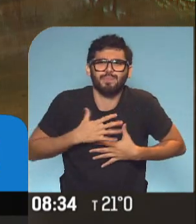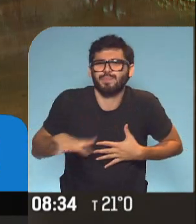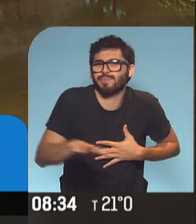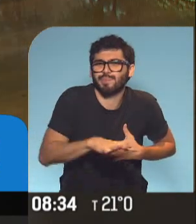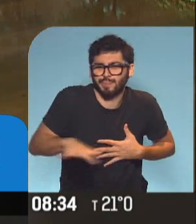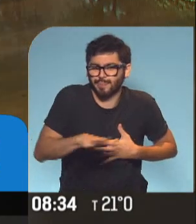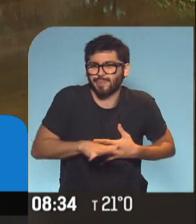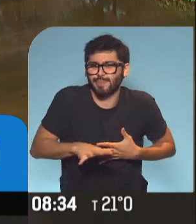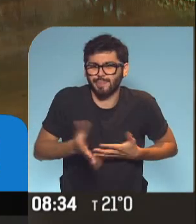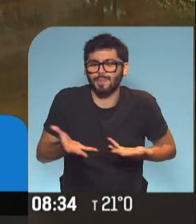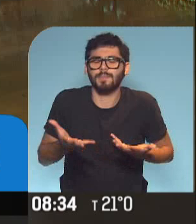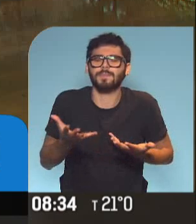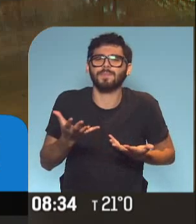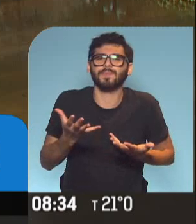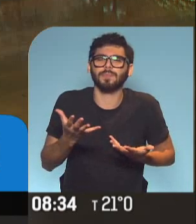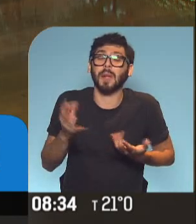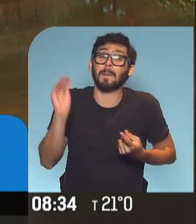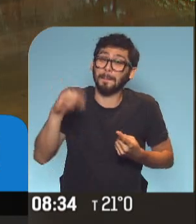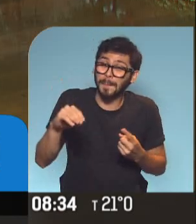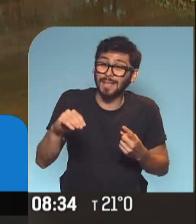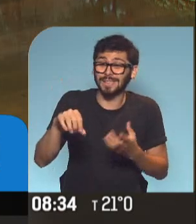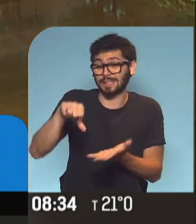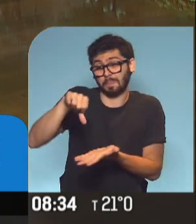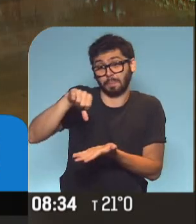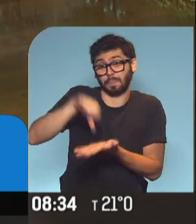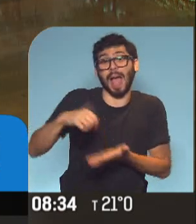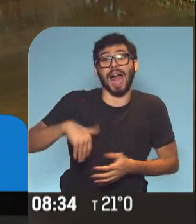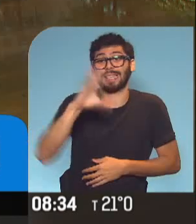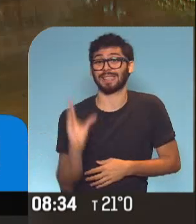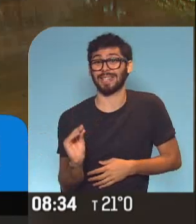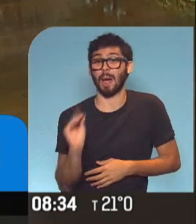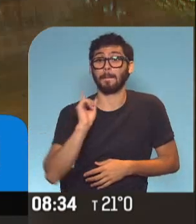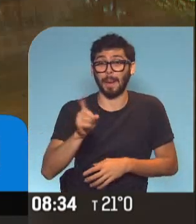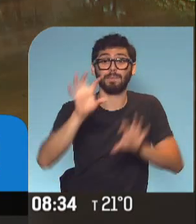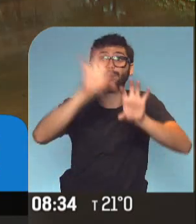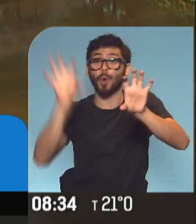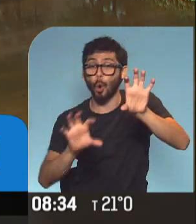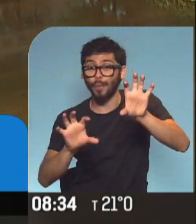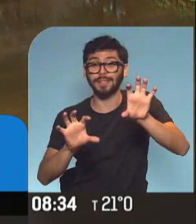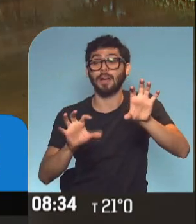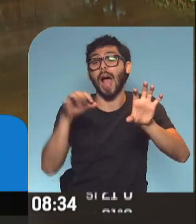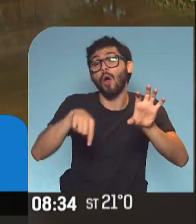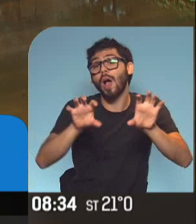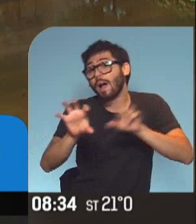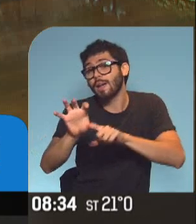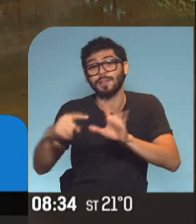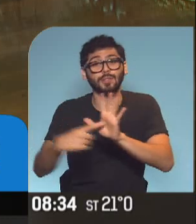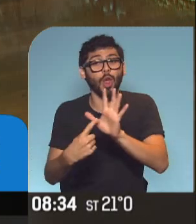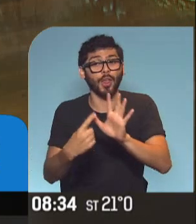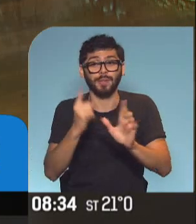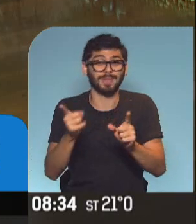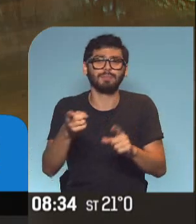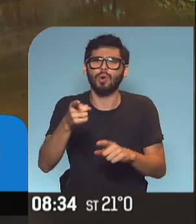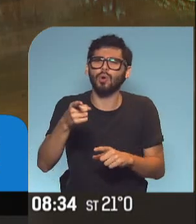toca vivir y además del país están las circunscripciones cada departamento en este caso la ciudad de buenos aires con lo que decía